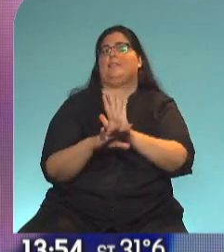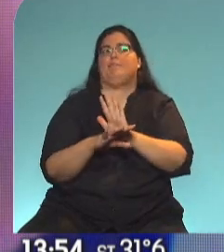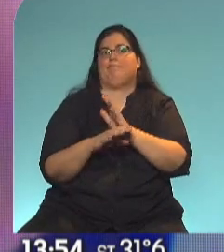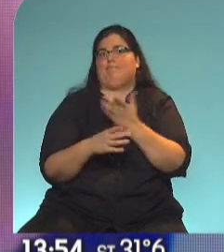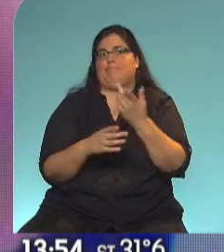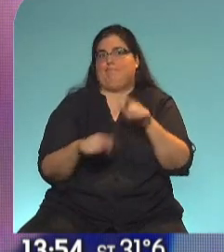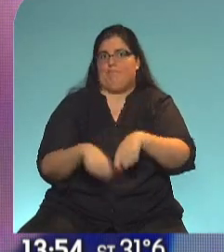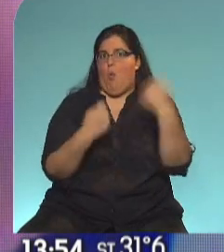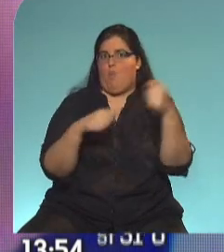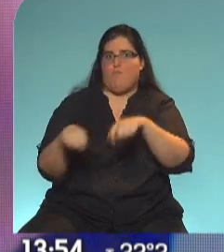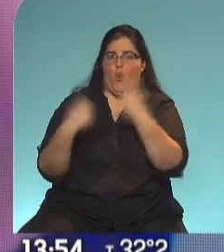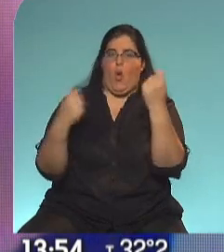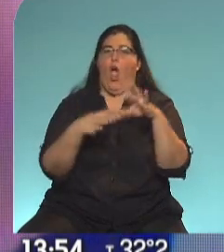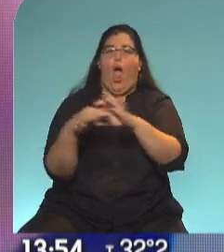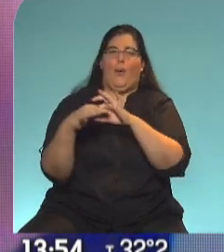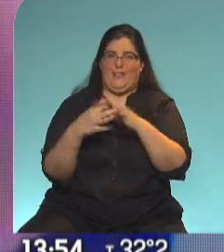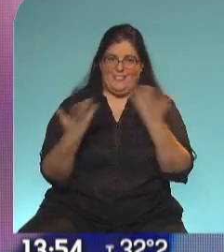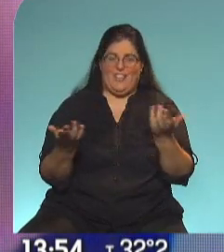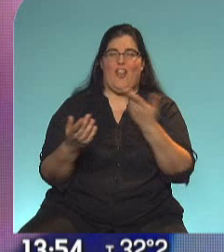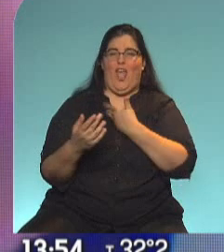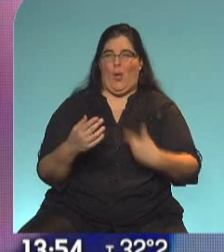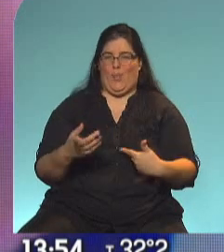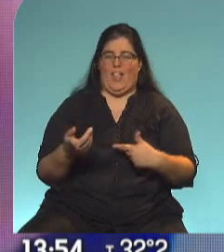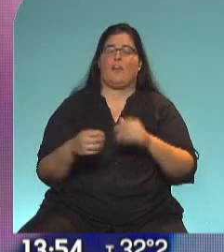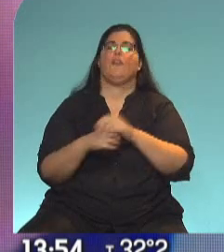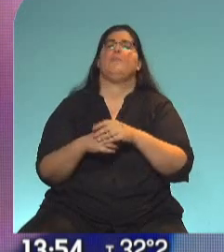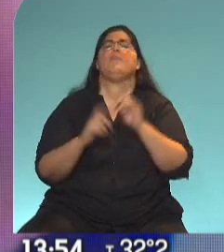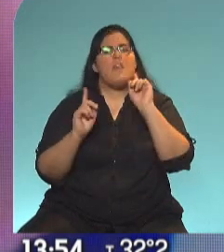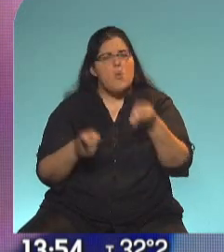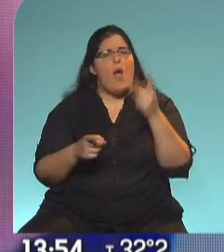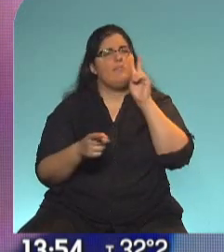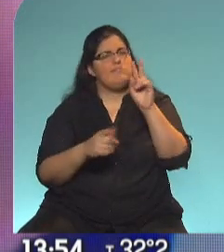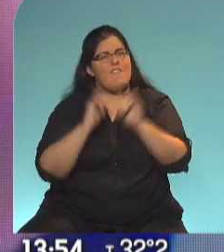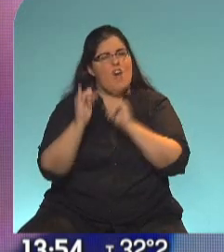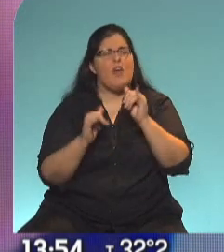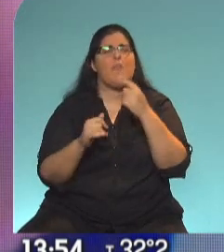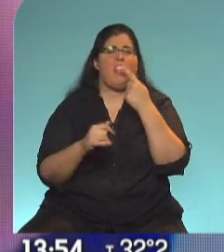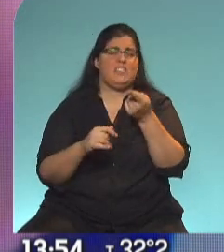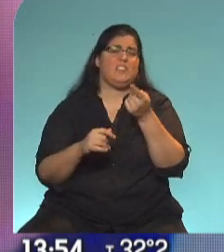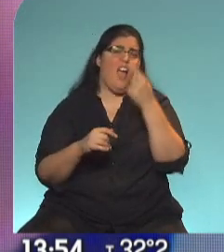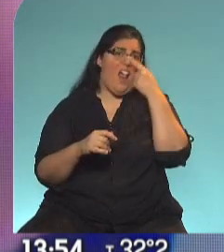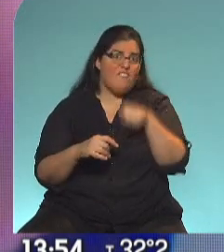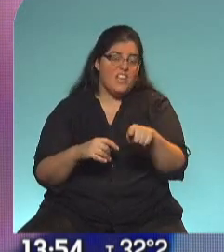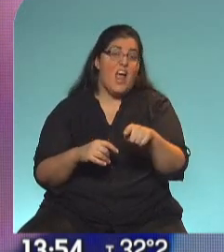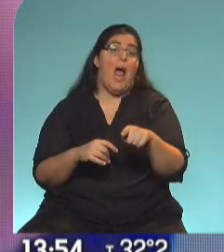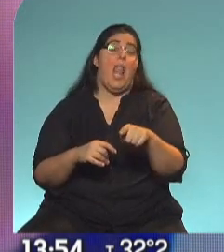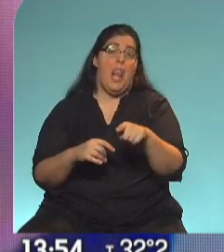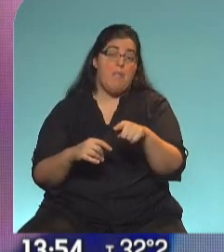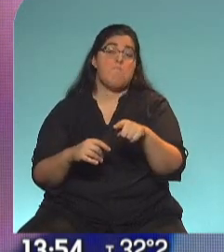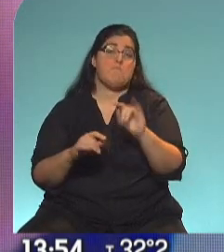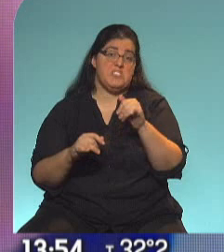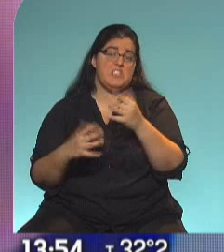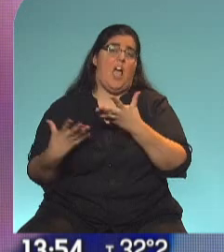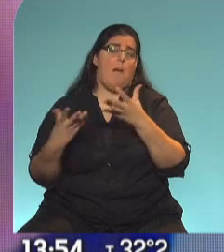también fractura dentro de esta coalición gobernante, ¿no? Que igualmente, y lo veíamos recién en el informe, después finalmente le dio ese apoyo